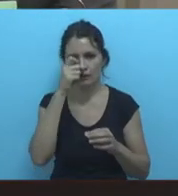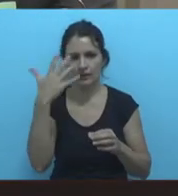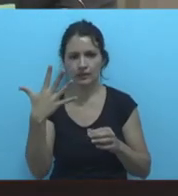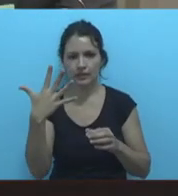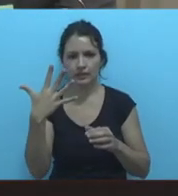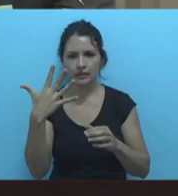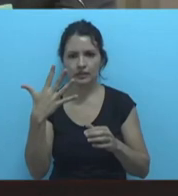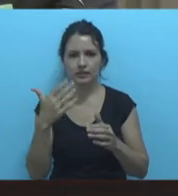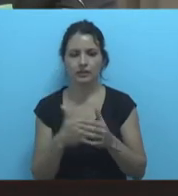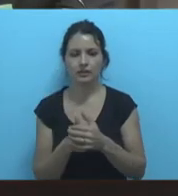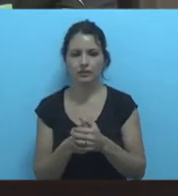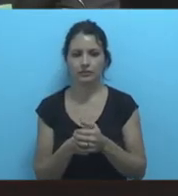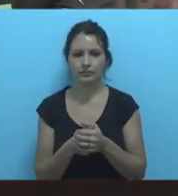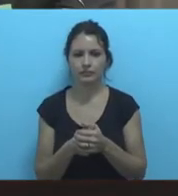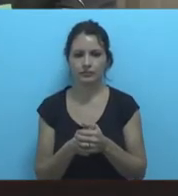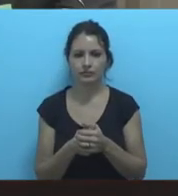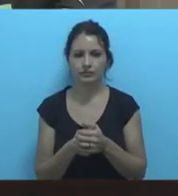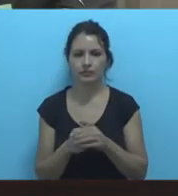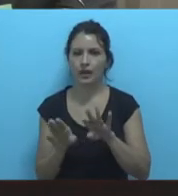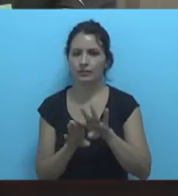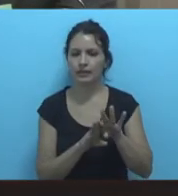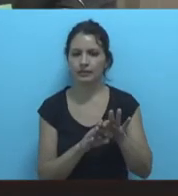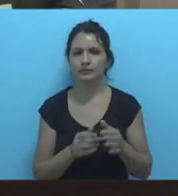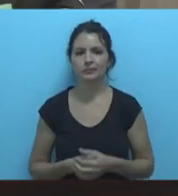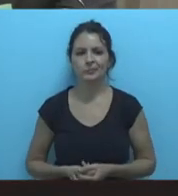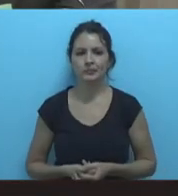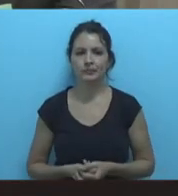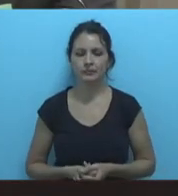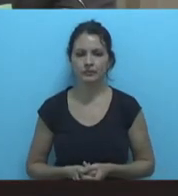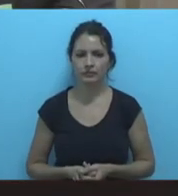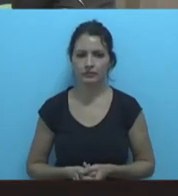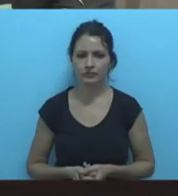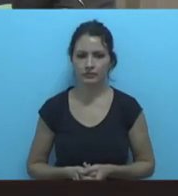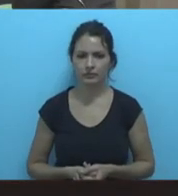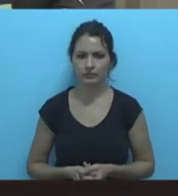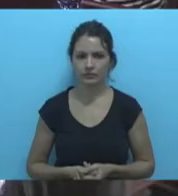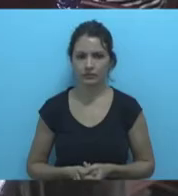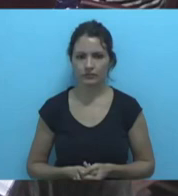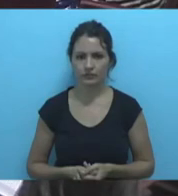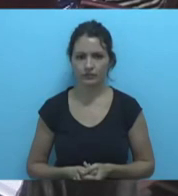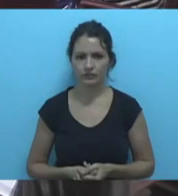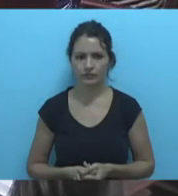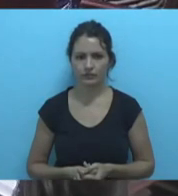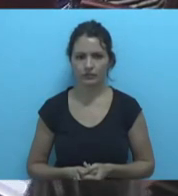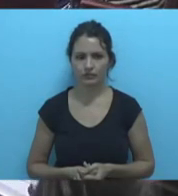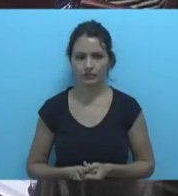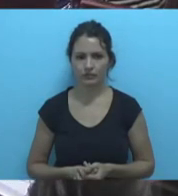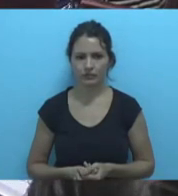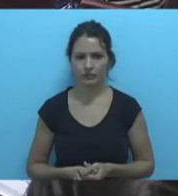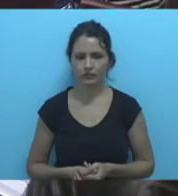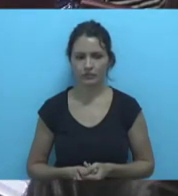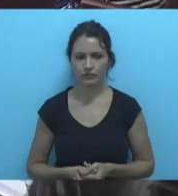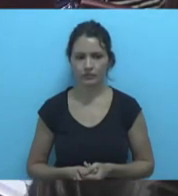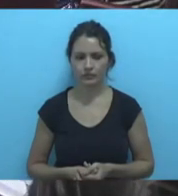diputado... Ah, disculpe, tiene la palabra el diputado Busato. Ahora. Solo les pido que pidan la palabra con el botón. No, si la tengo pedido con el